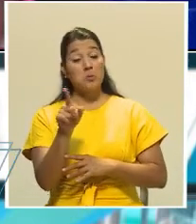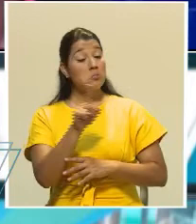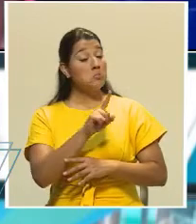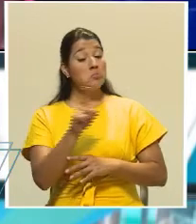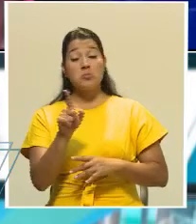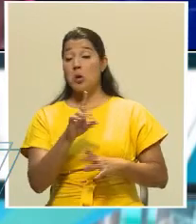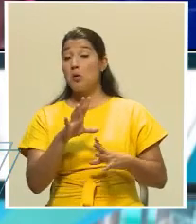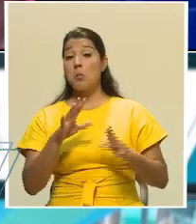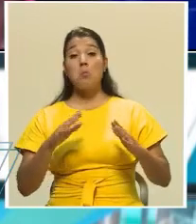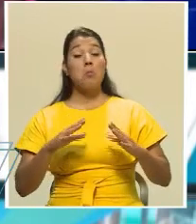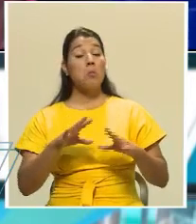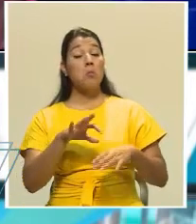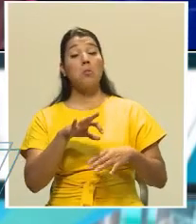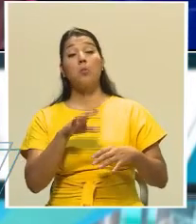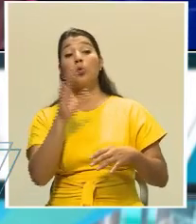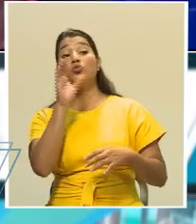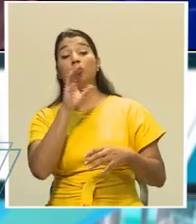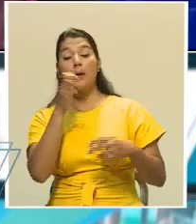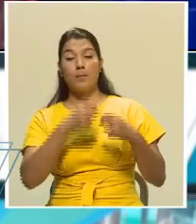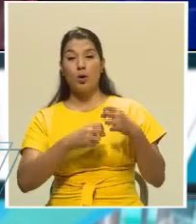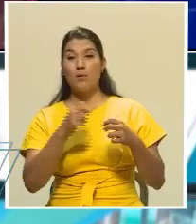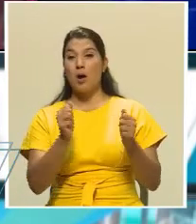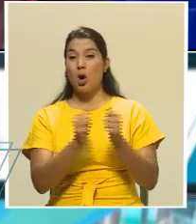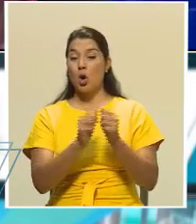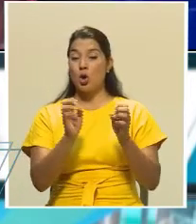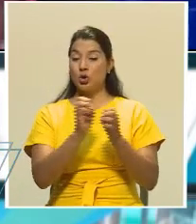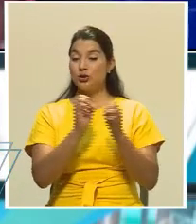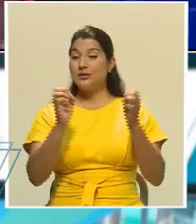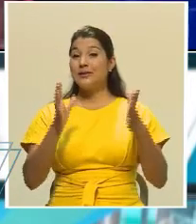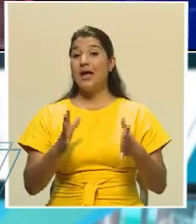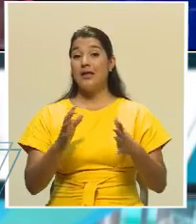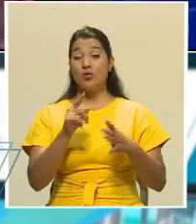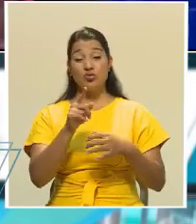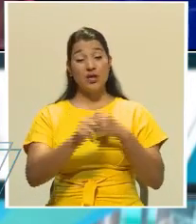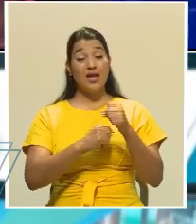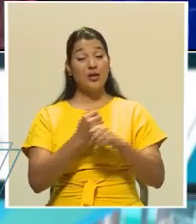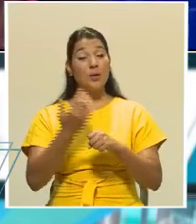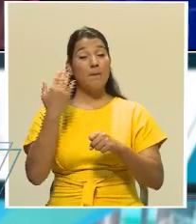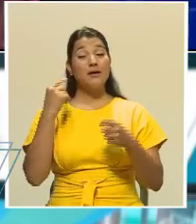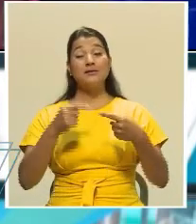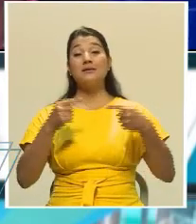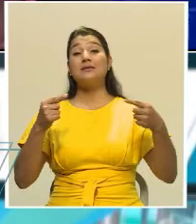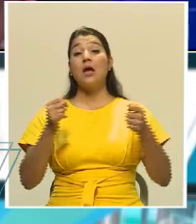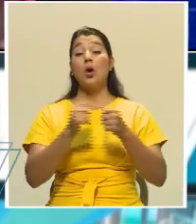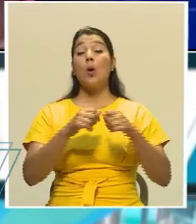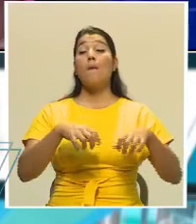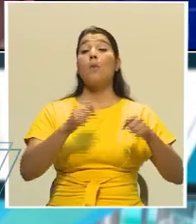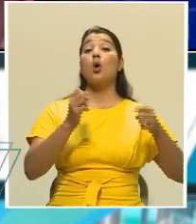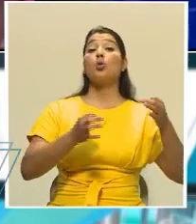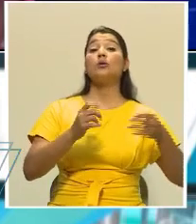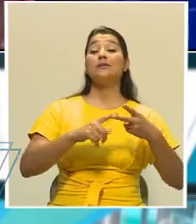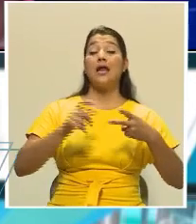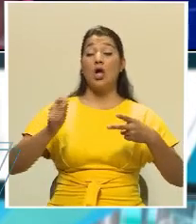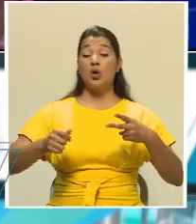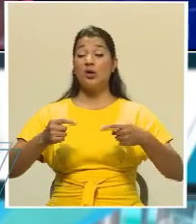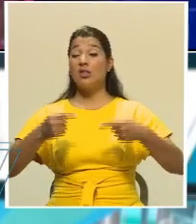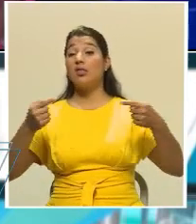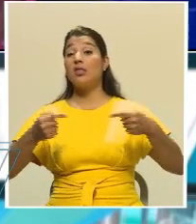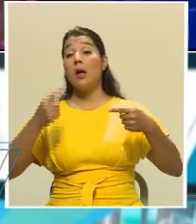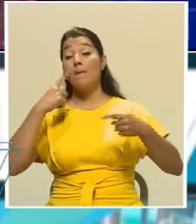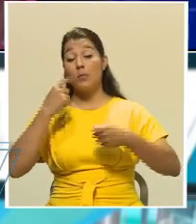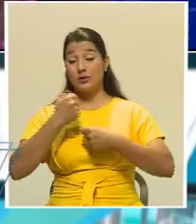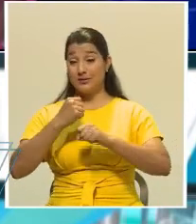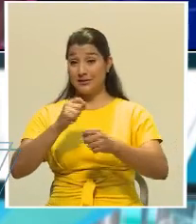ahorró broncas con nadie. El año pasado polemizó con el Poder Judicial y con la Corte por los salarios. Este año con